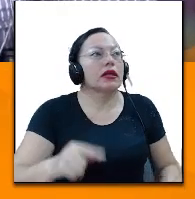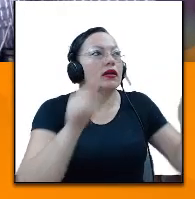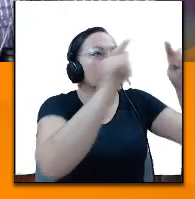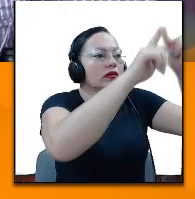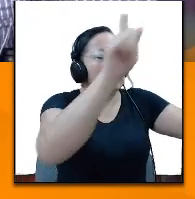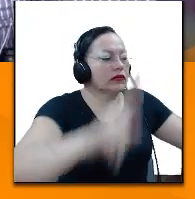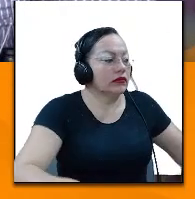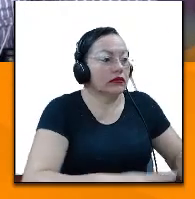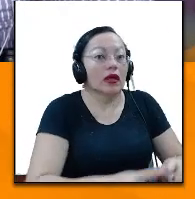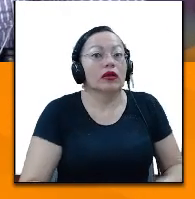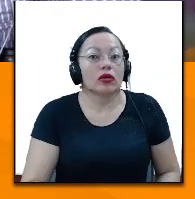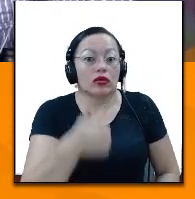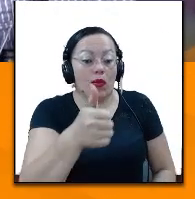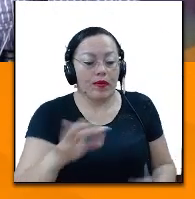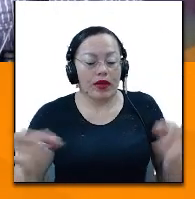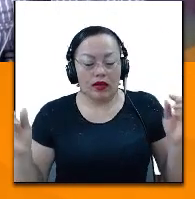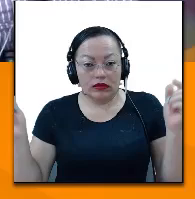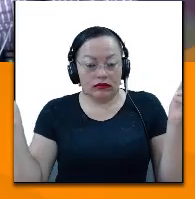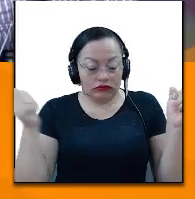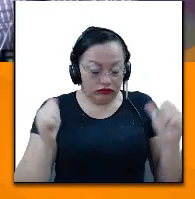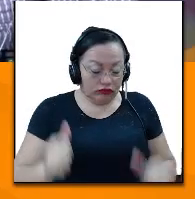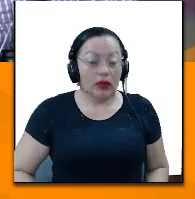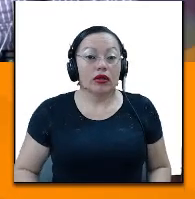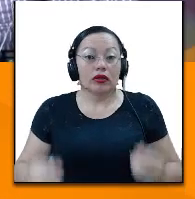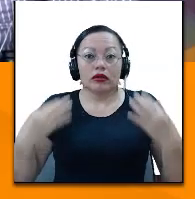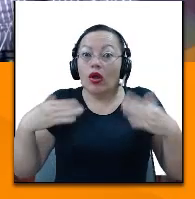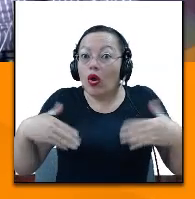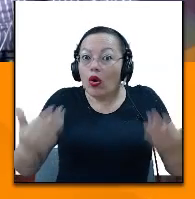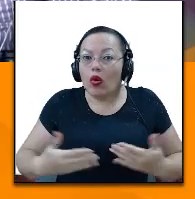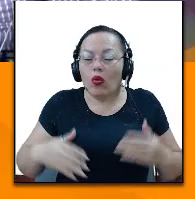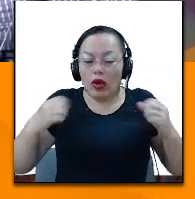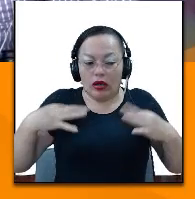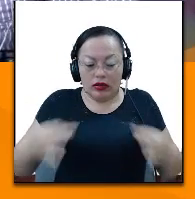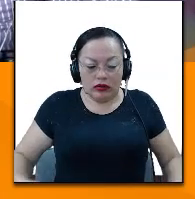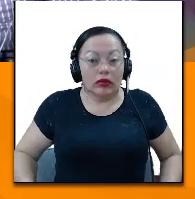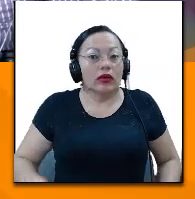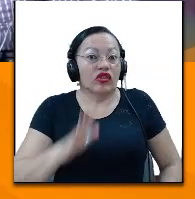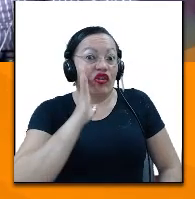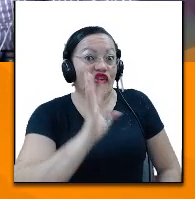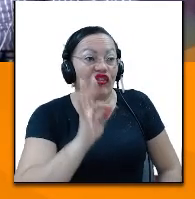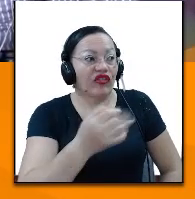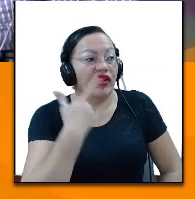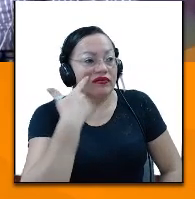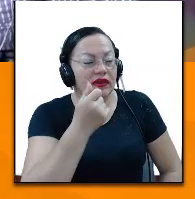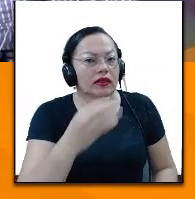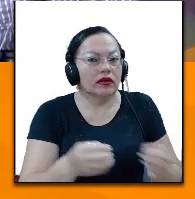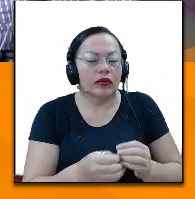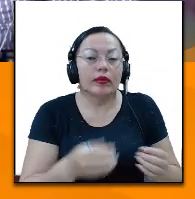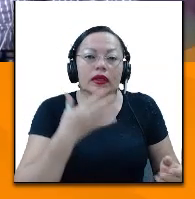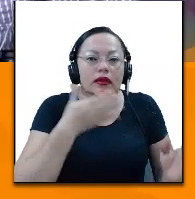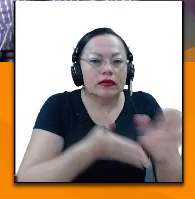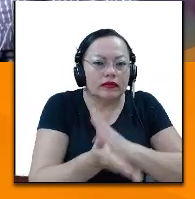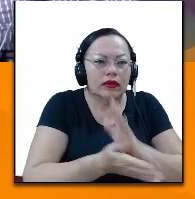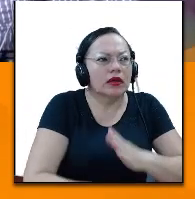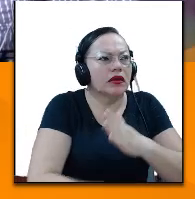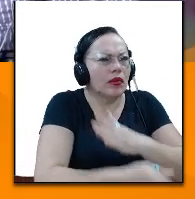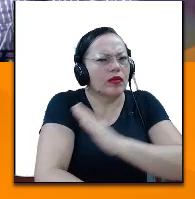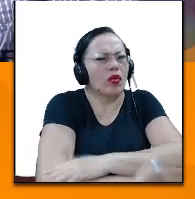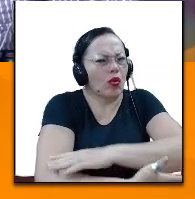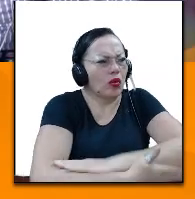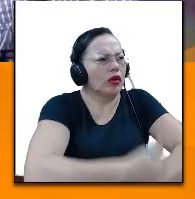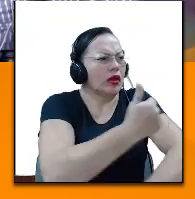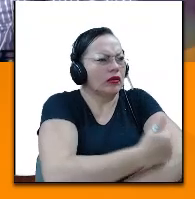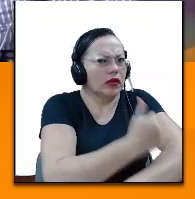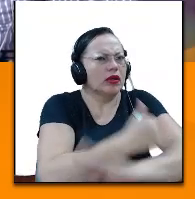con uniforme. Entonces, esto me parece interesante y me parece un punto muy chévere porque pues se sigue teniendo la misma disciplina y el